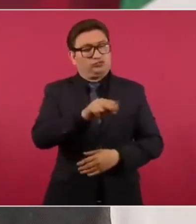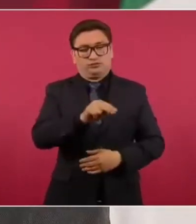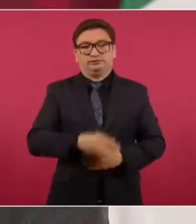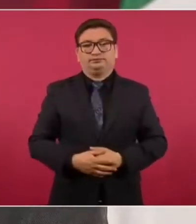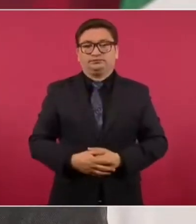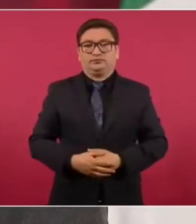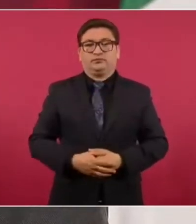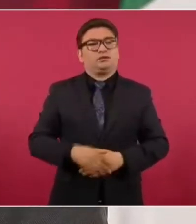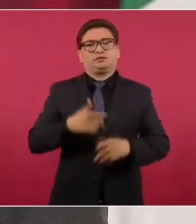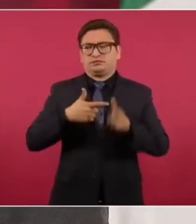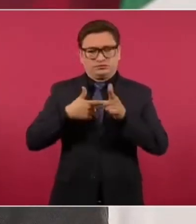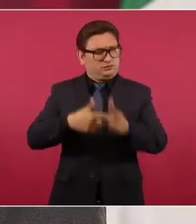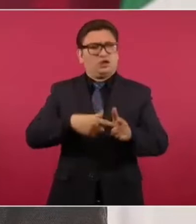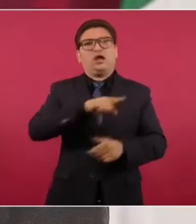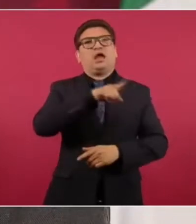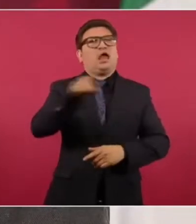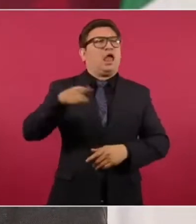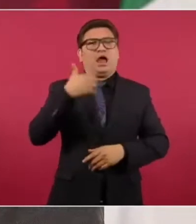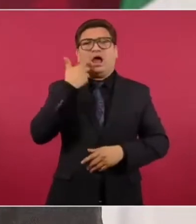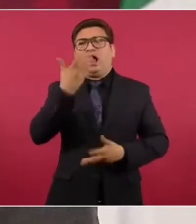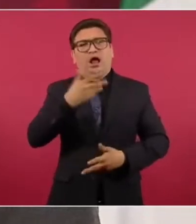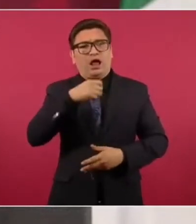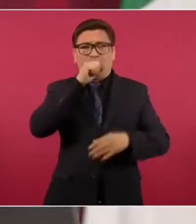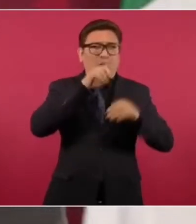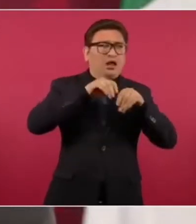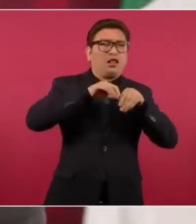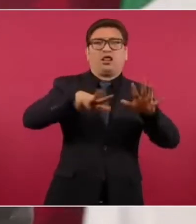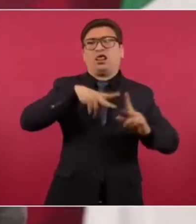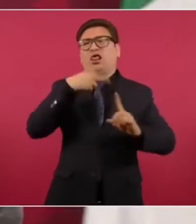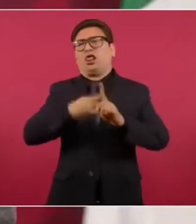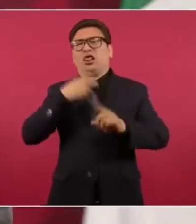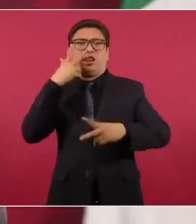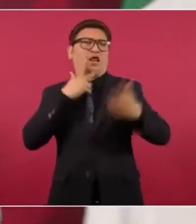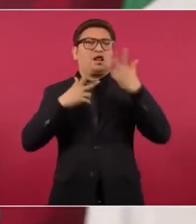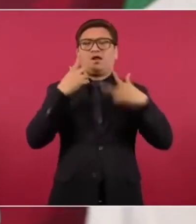Que sigan con sus campañas de desprestigio,